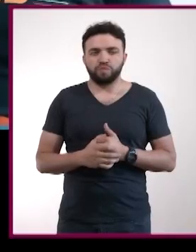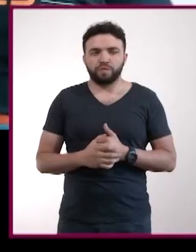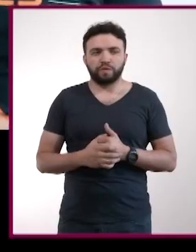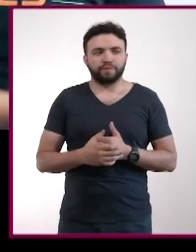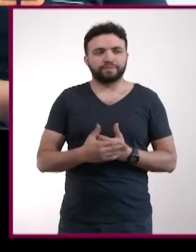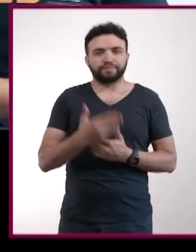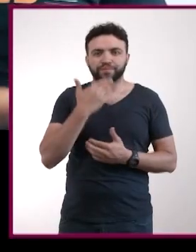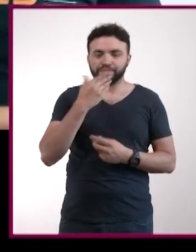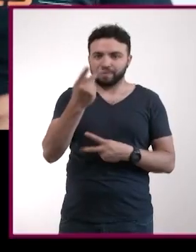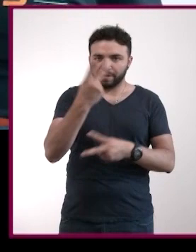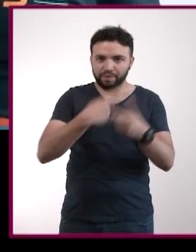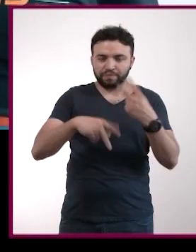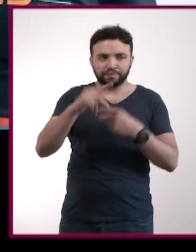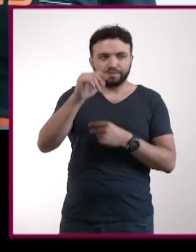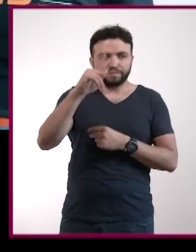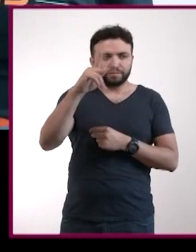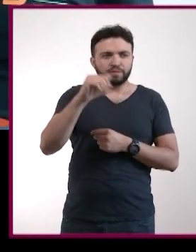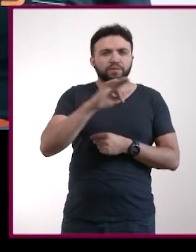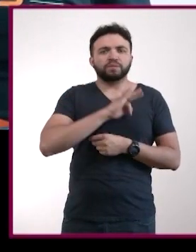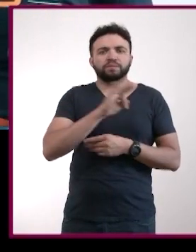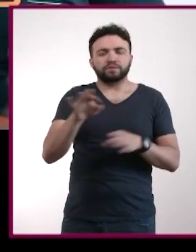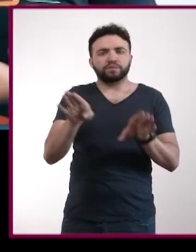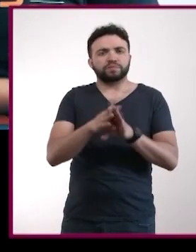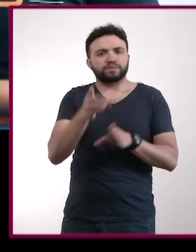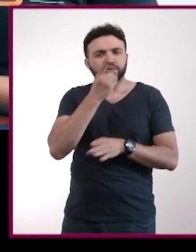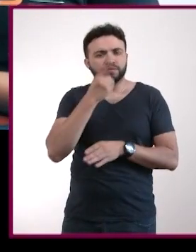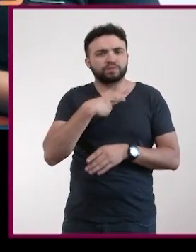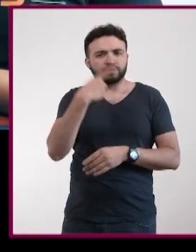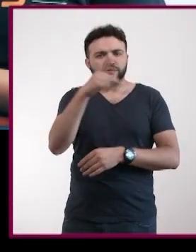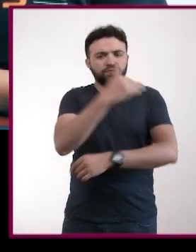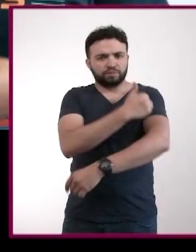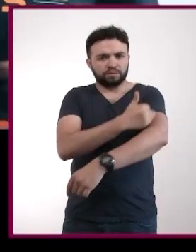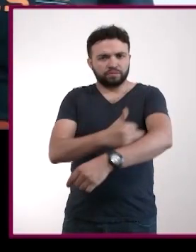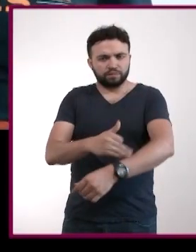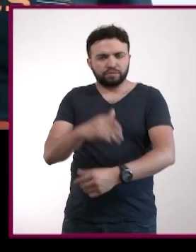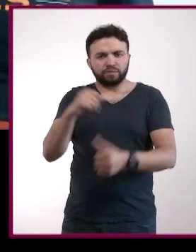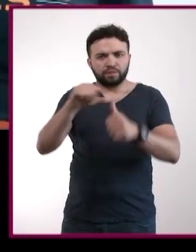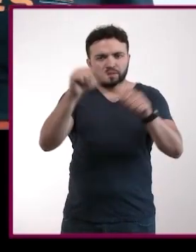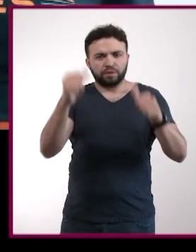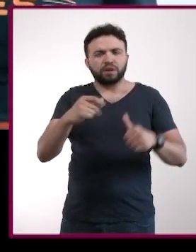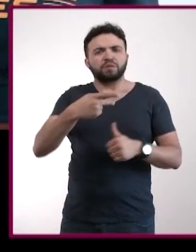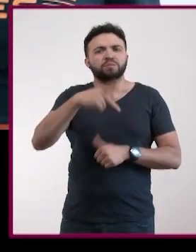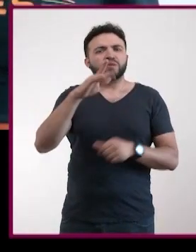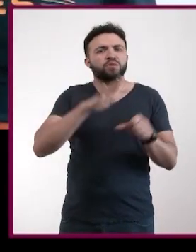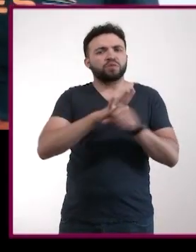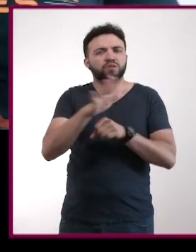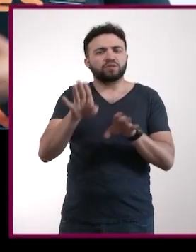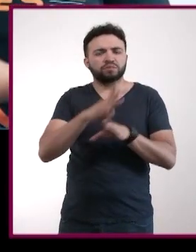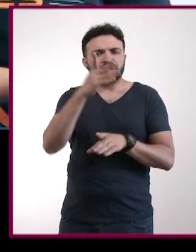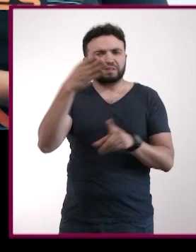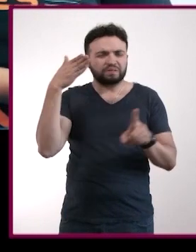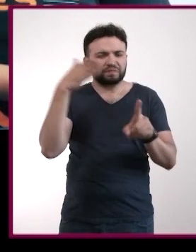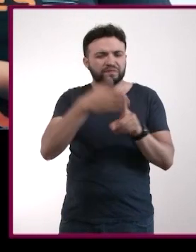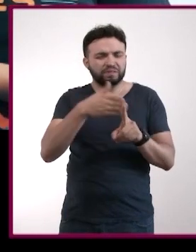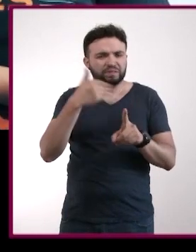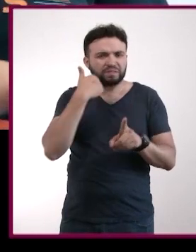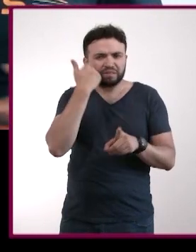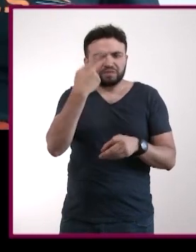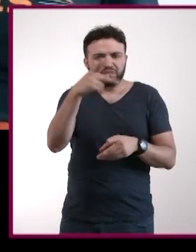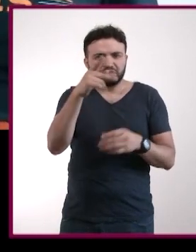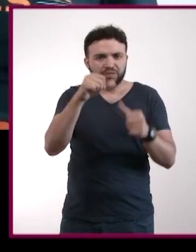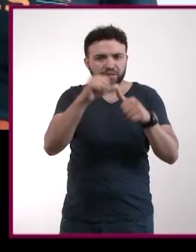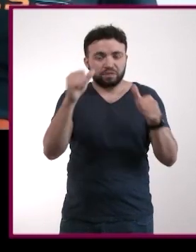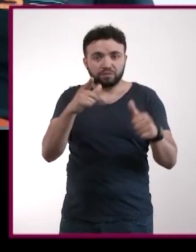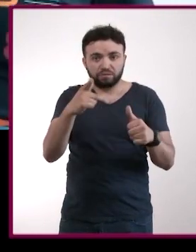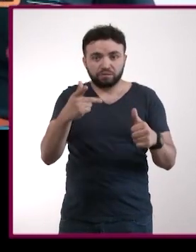Taca, bienvenido al programa. Oye, podríamos decir que vienes de una familia de artistas, pero ¿qué tanto influyó esto en que te dedicaras a las artes tú también?